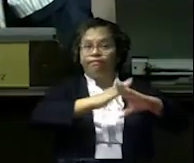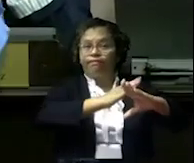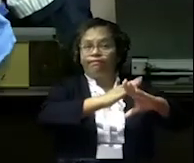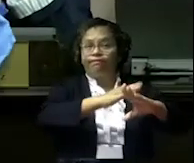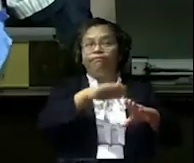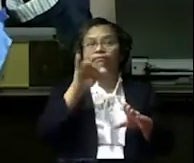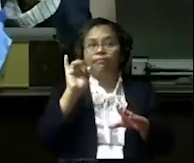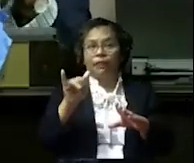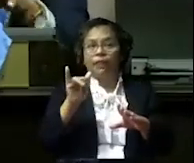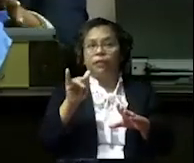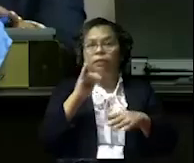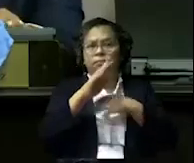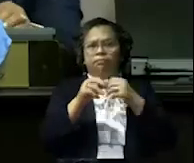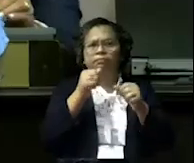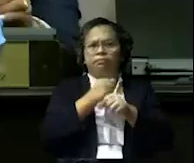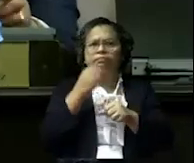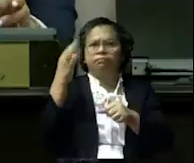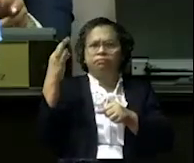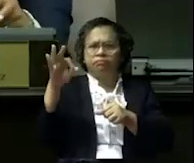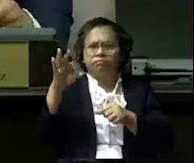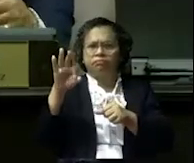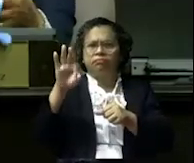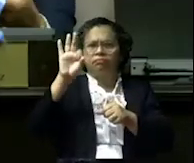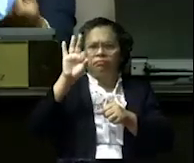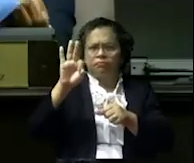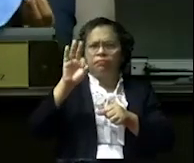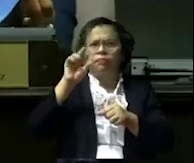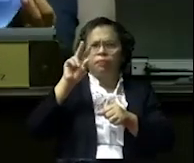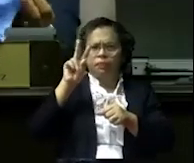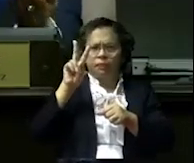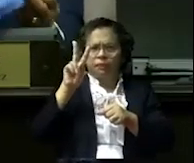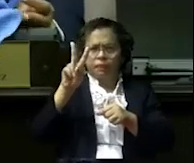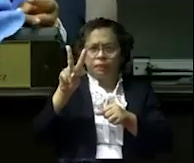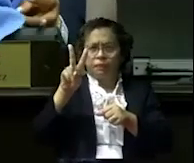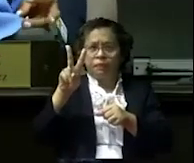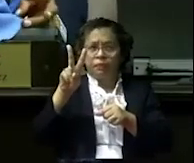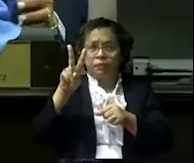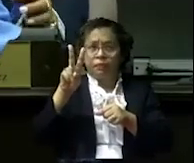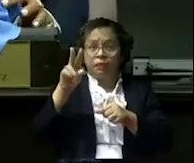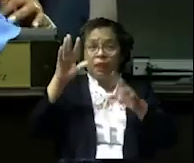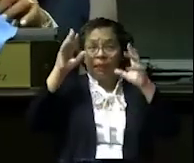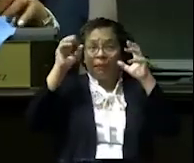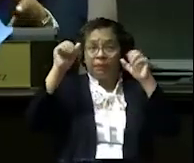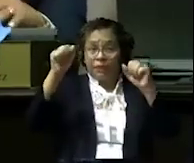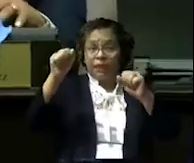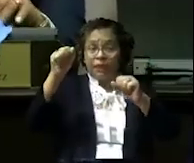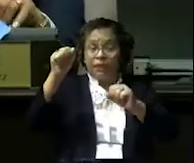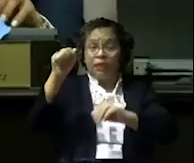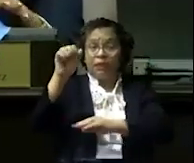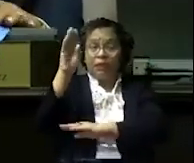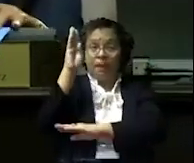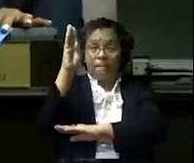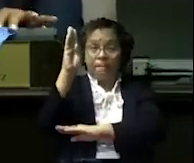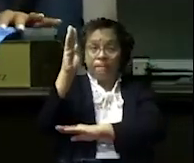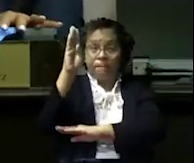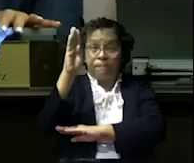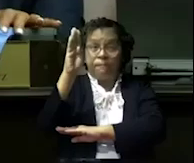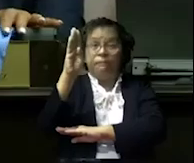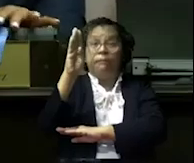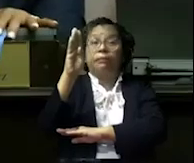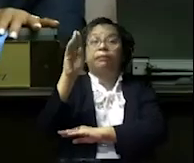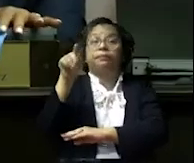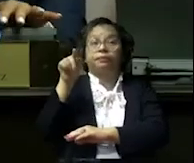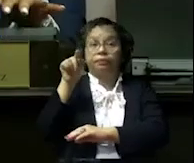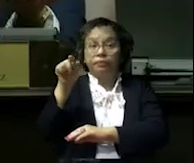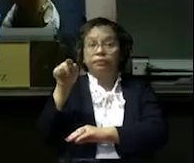el presidente Balaguer entendía que la gente de la comunidad de Pilancón debía de salir de dicha comunidad y estaba bien,